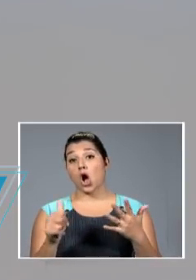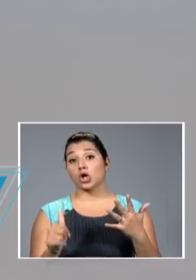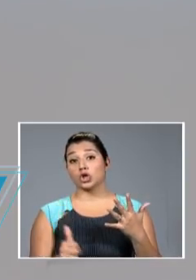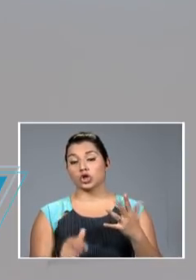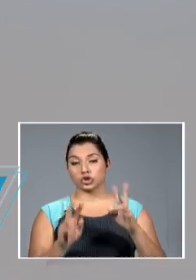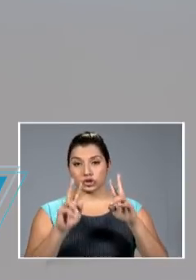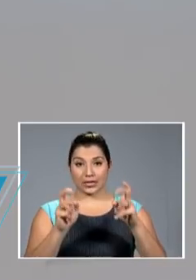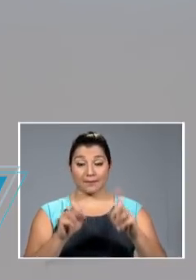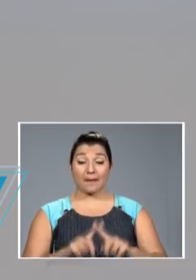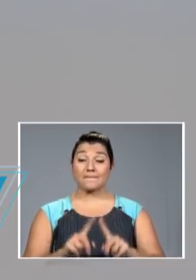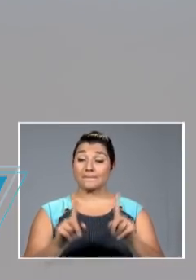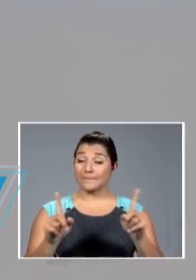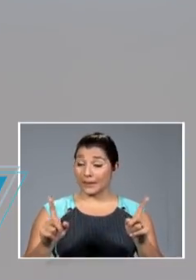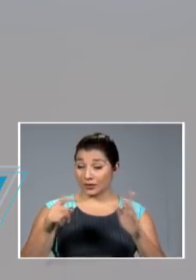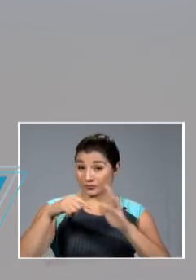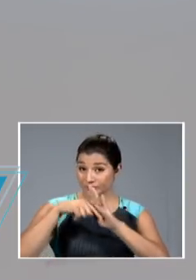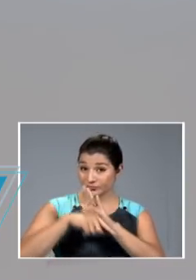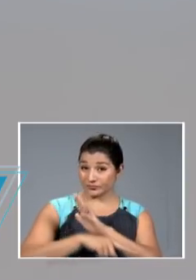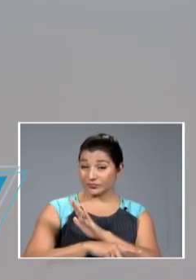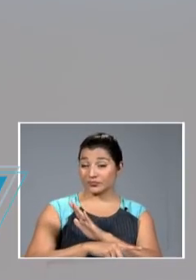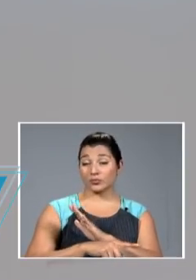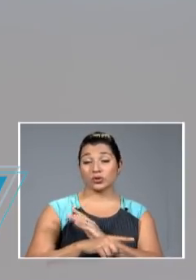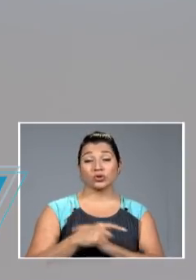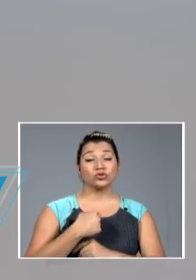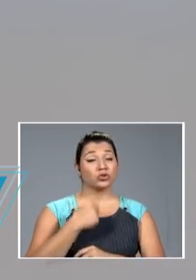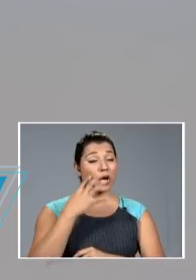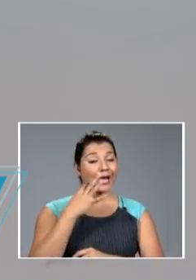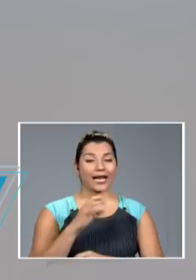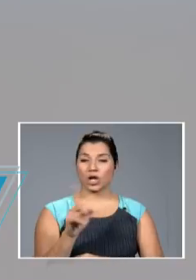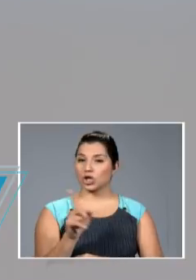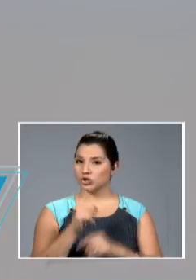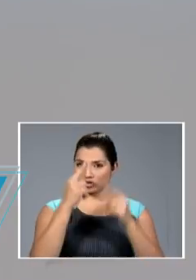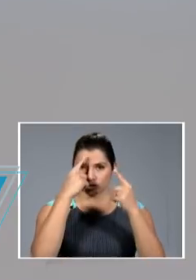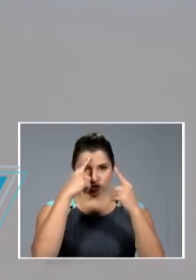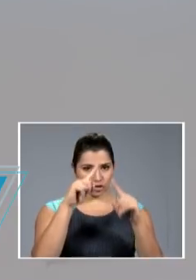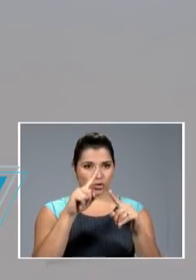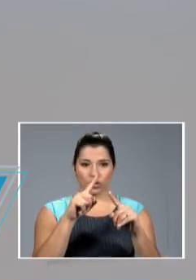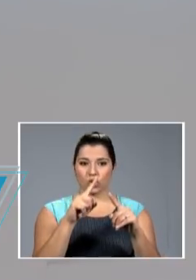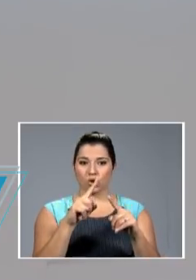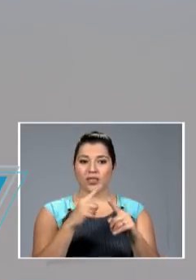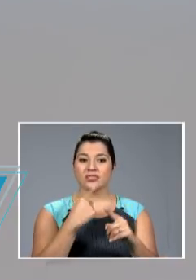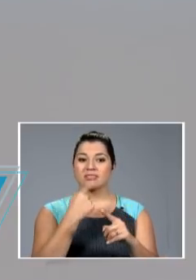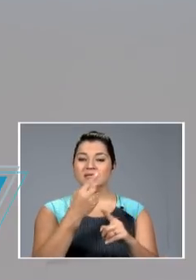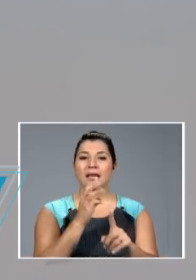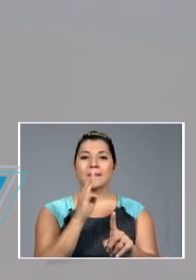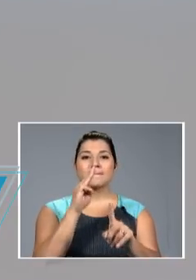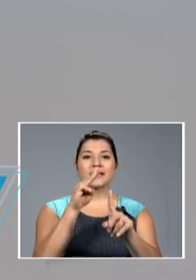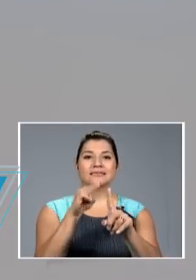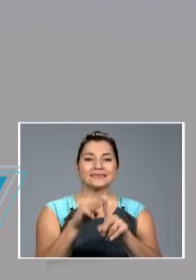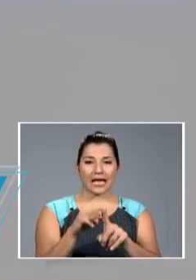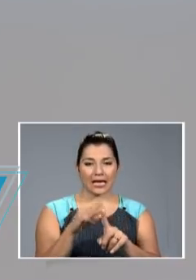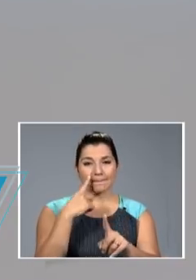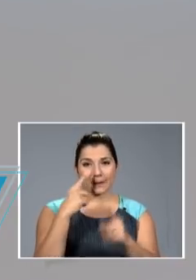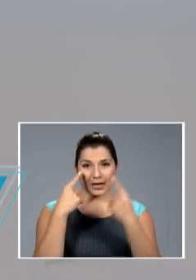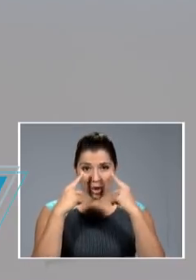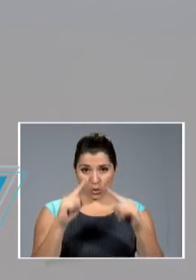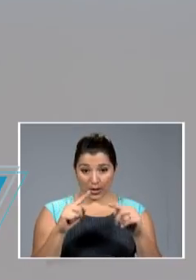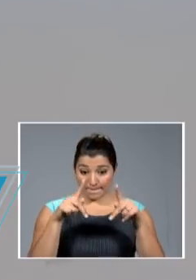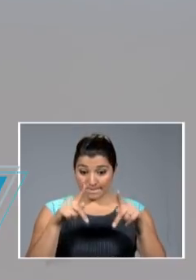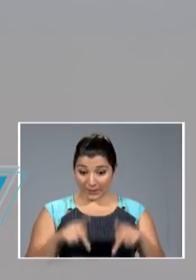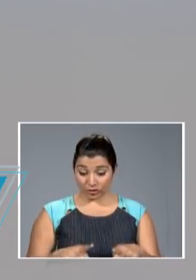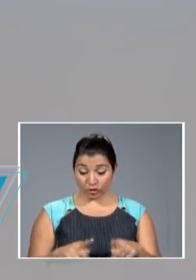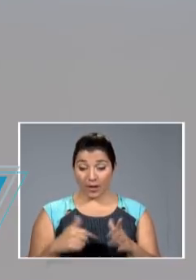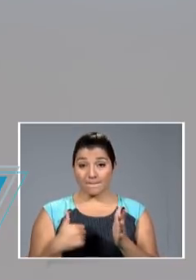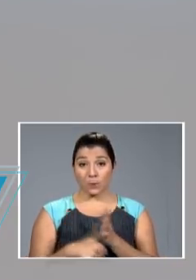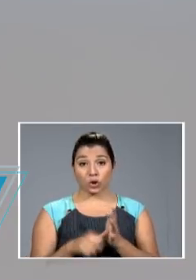en el fondo, yo creo que no se logró dar un mensaje de convocatoria a los que no se han decidido. Esa